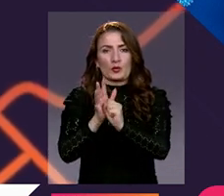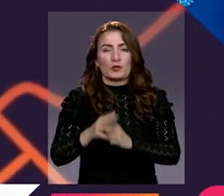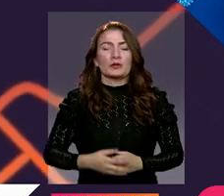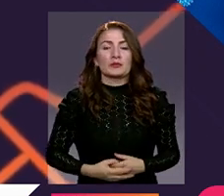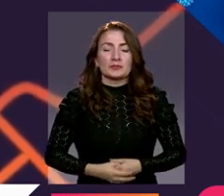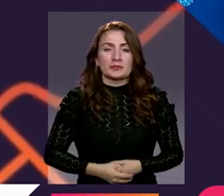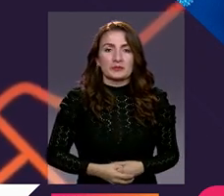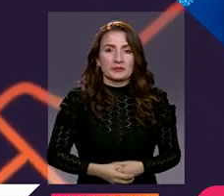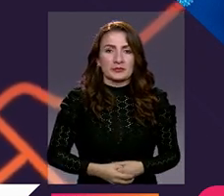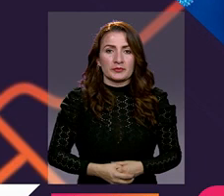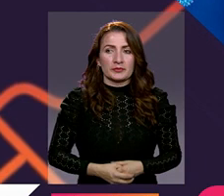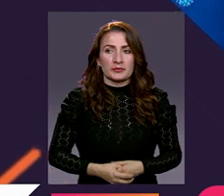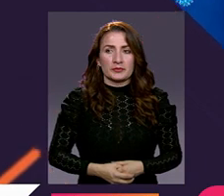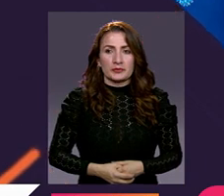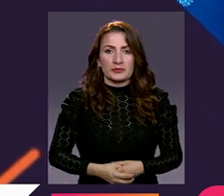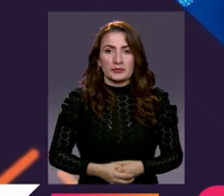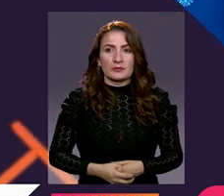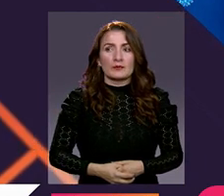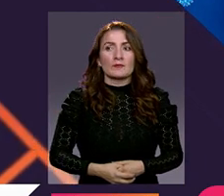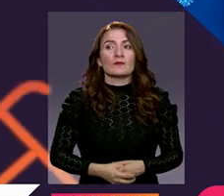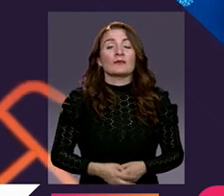118.868 desde que empezó la pandemia.